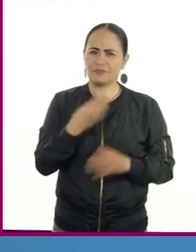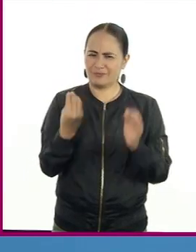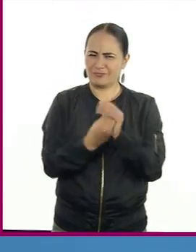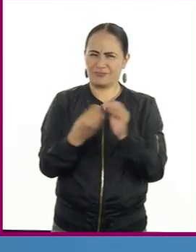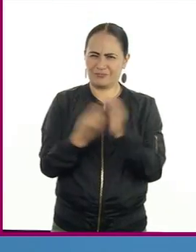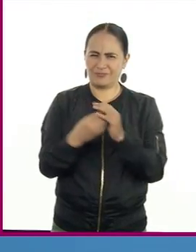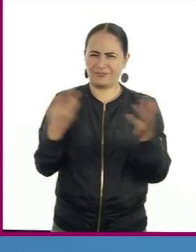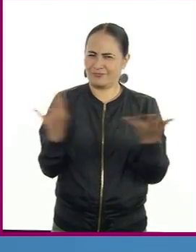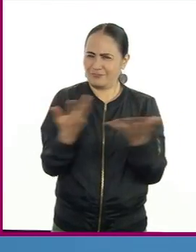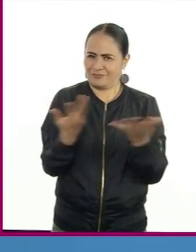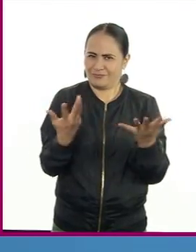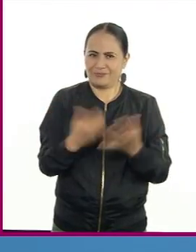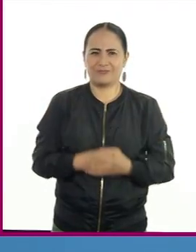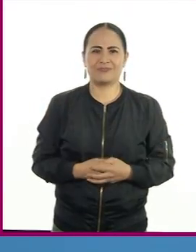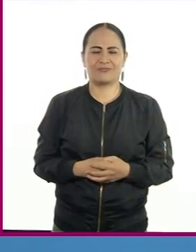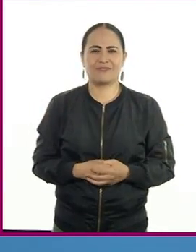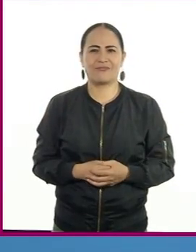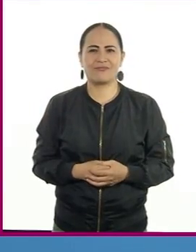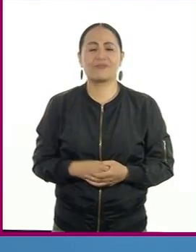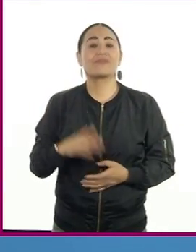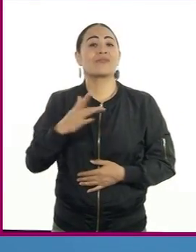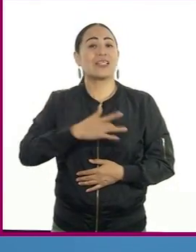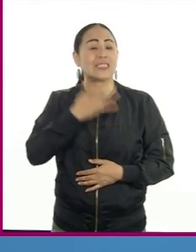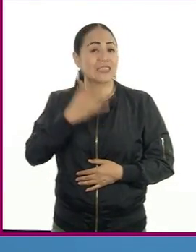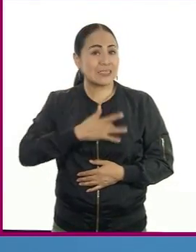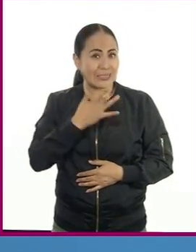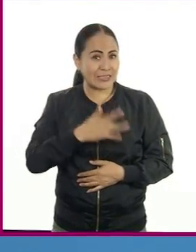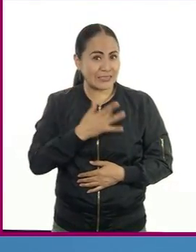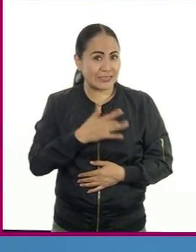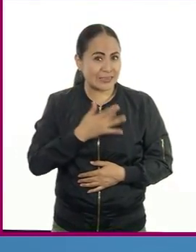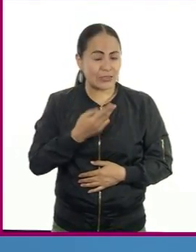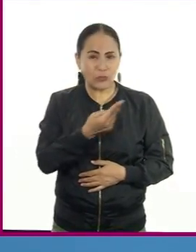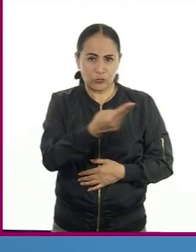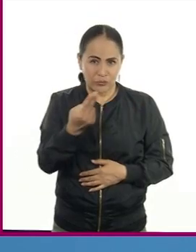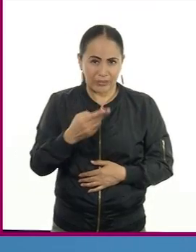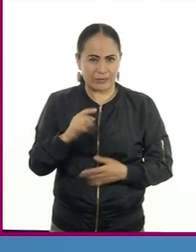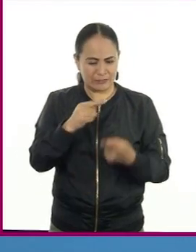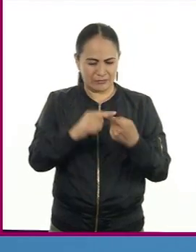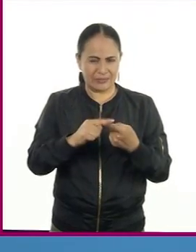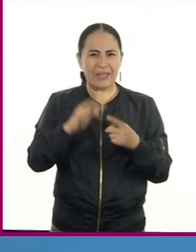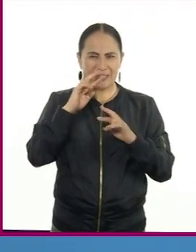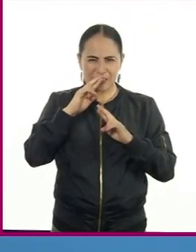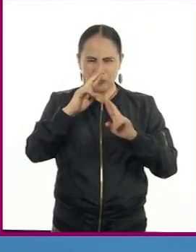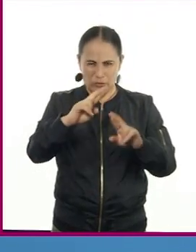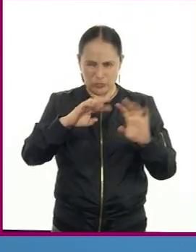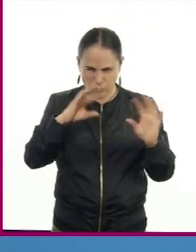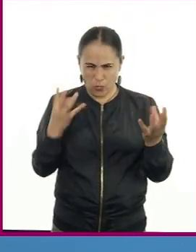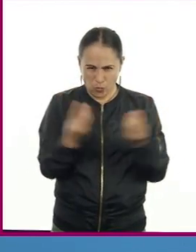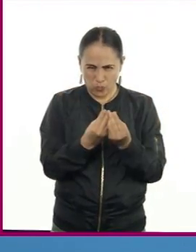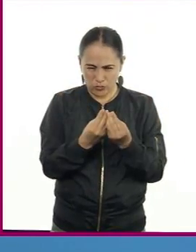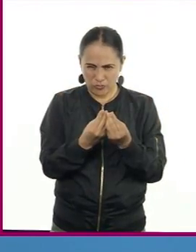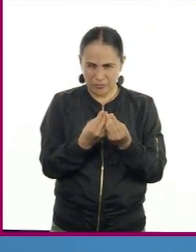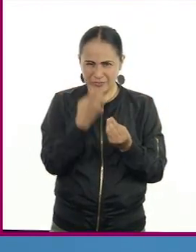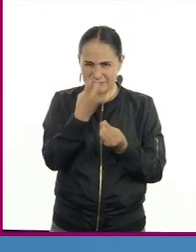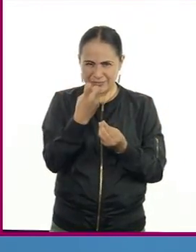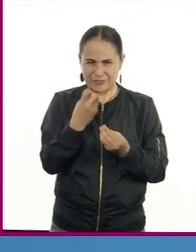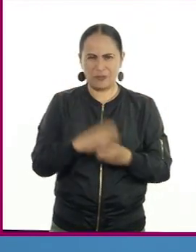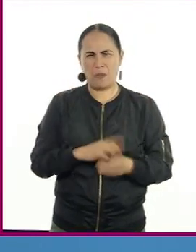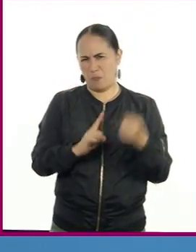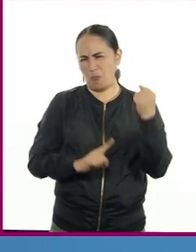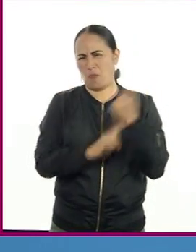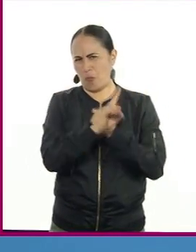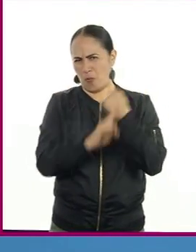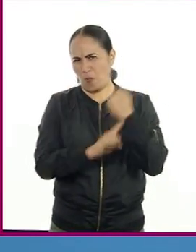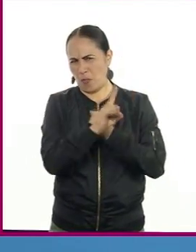sesiones. ¿Les parece si vamos construyendo una respuesta juntas y juntos a esta situación